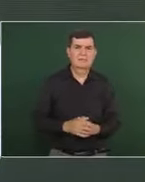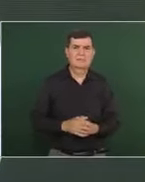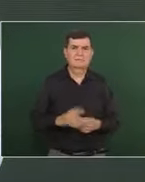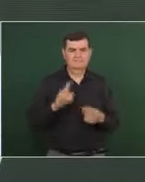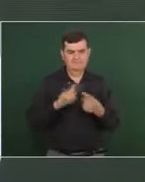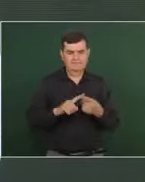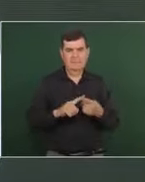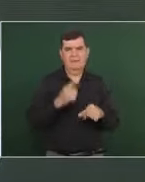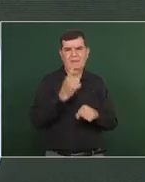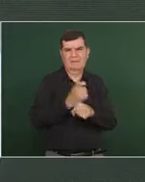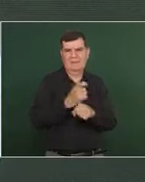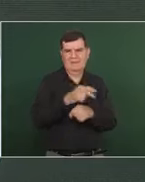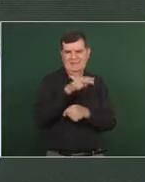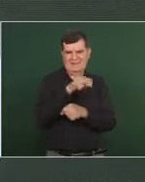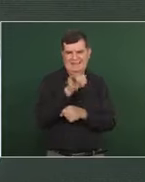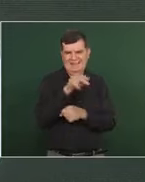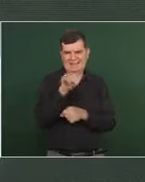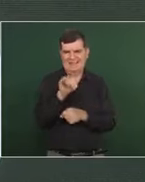Primero, eso de los ninis